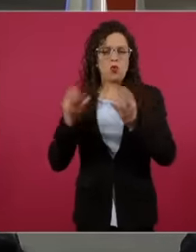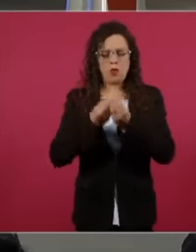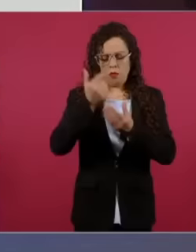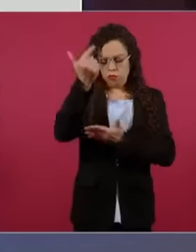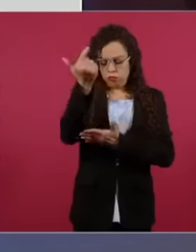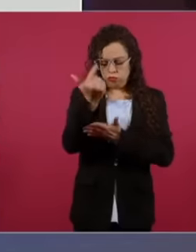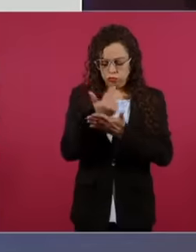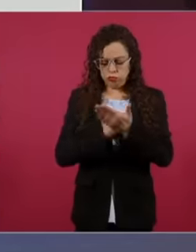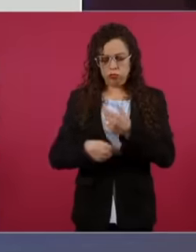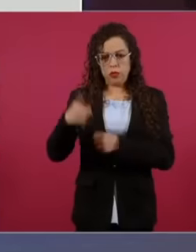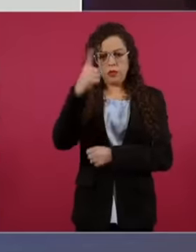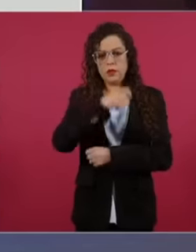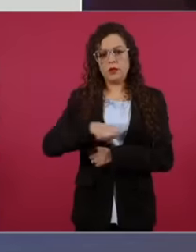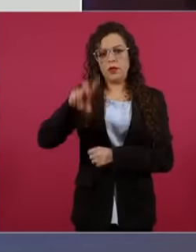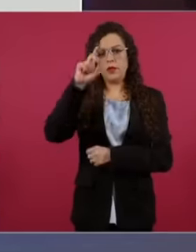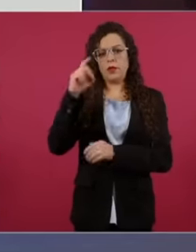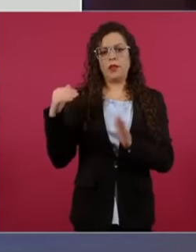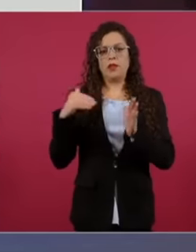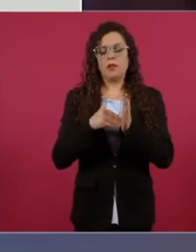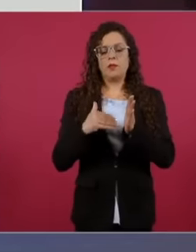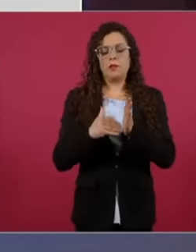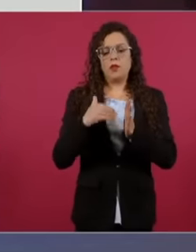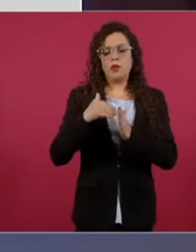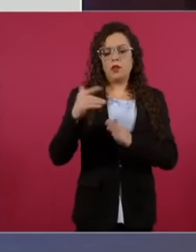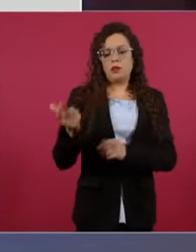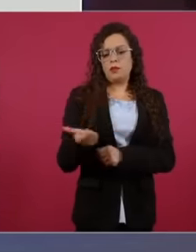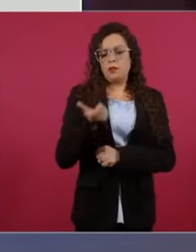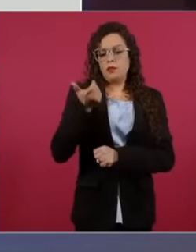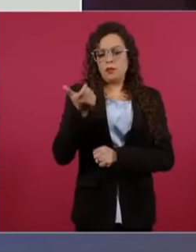casi 130 mil millones de pesos.